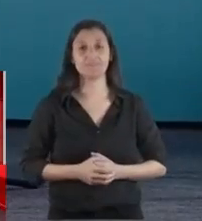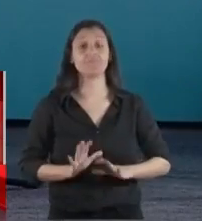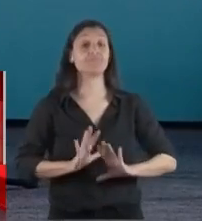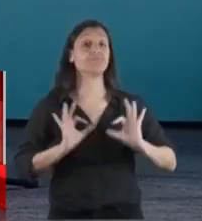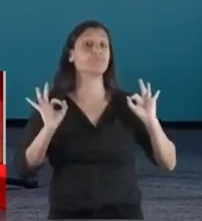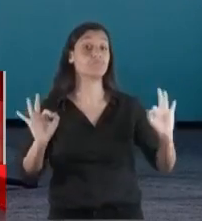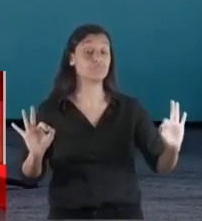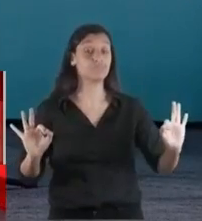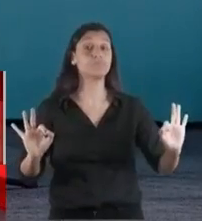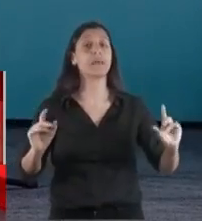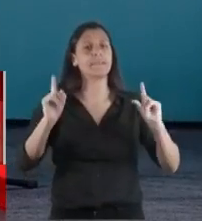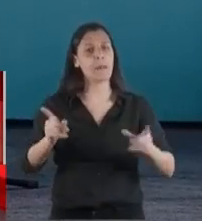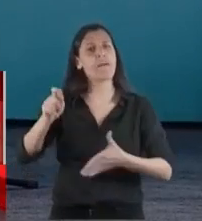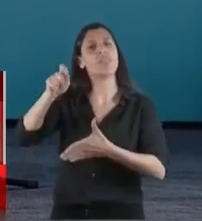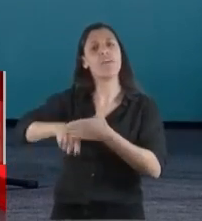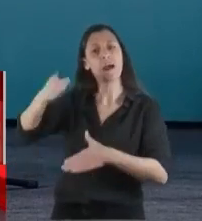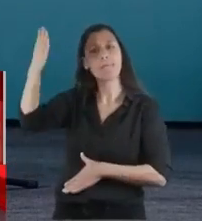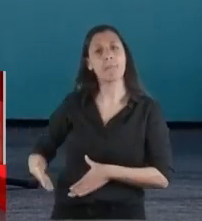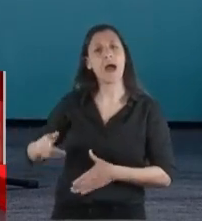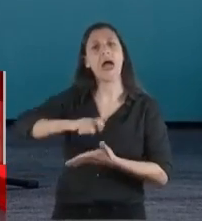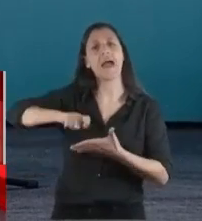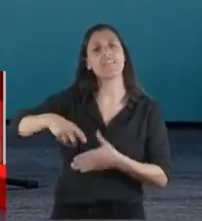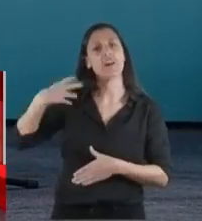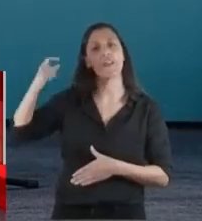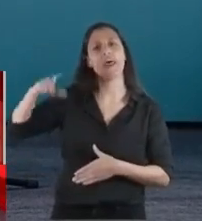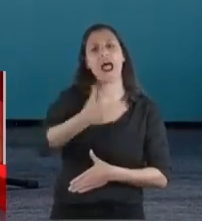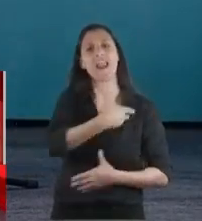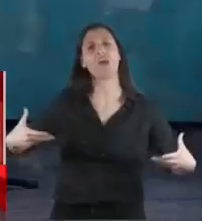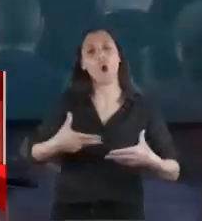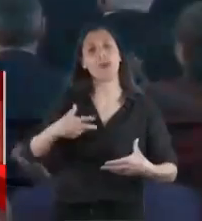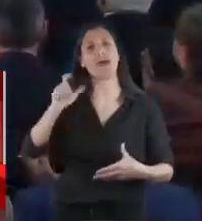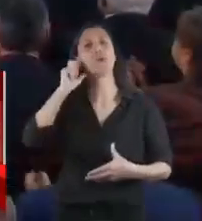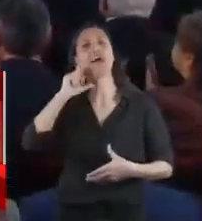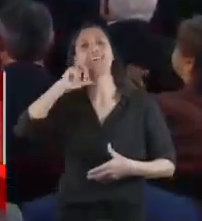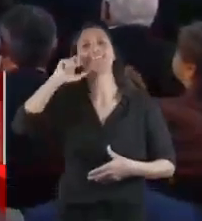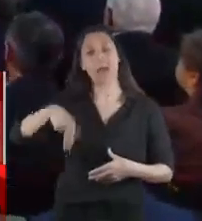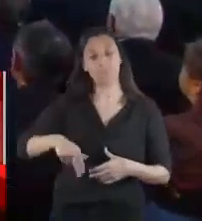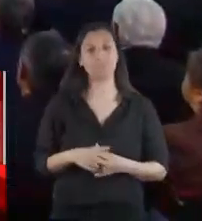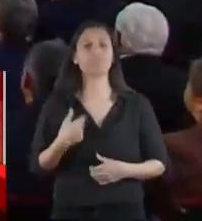Finalmente, el escribano general del gobierno, Carlos Víctor Gaitán.